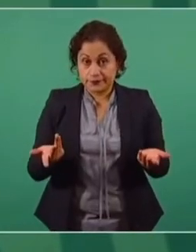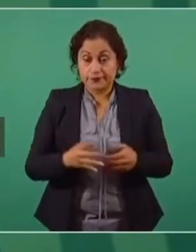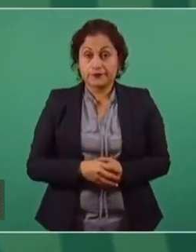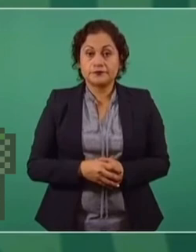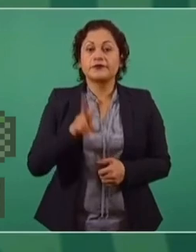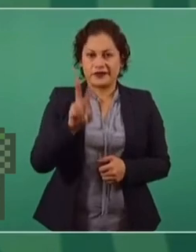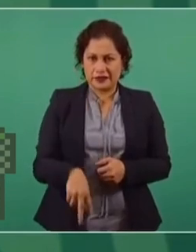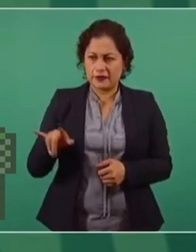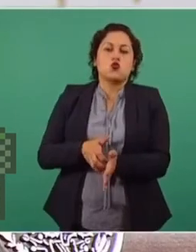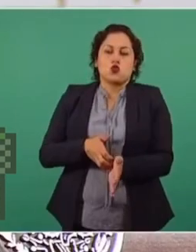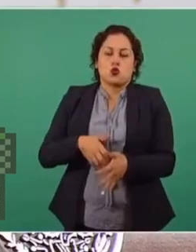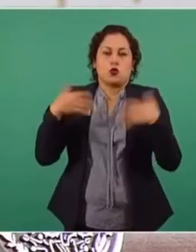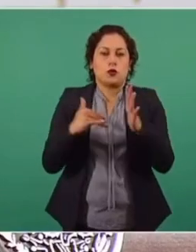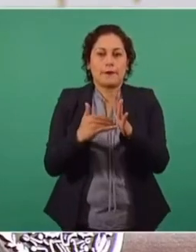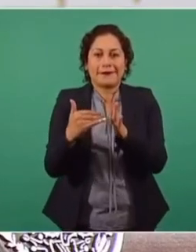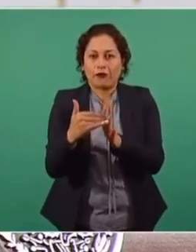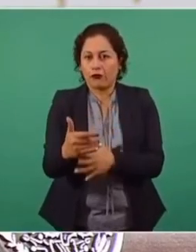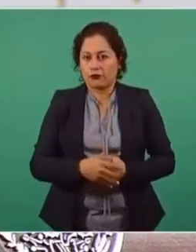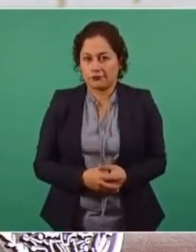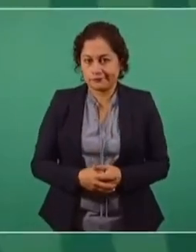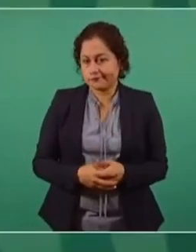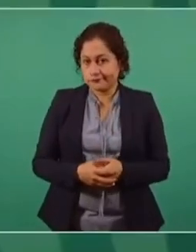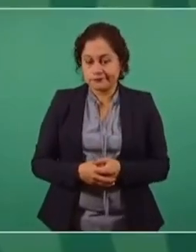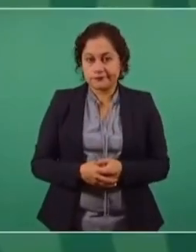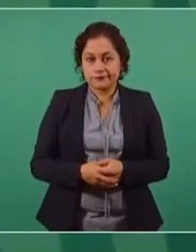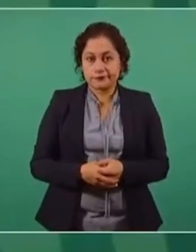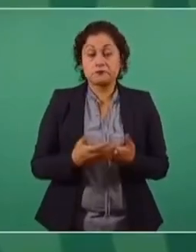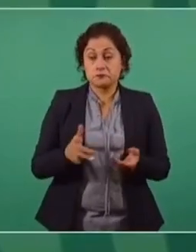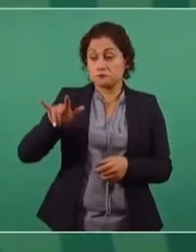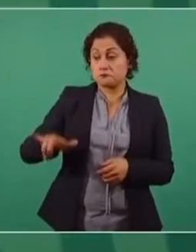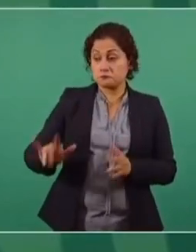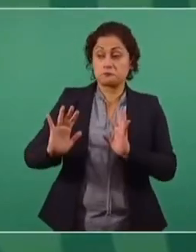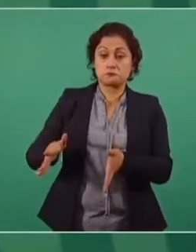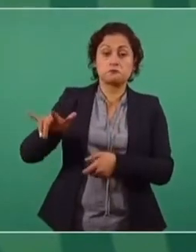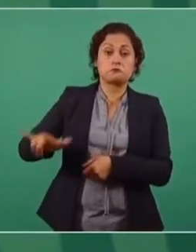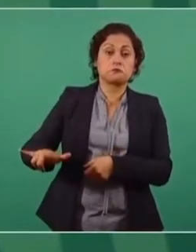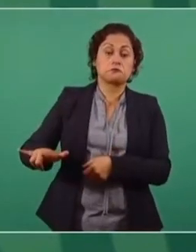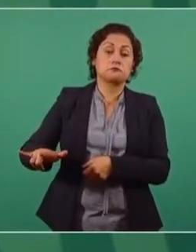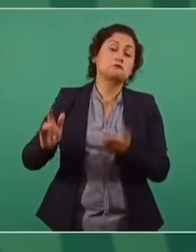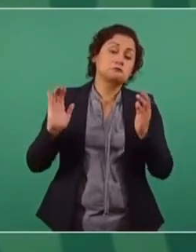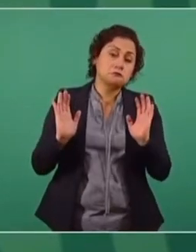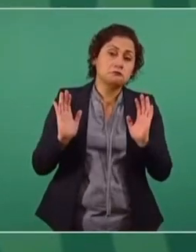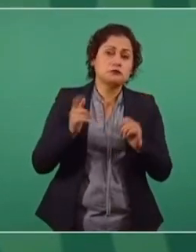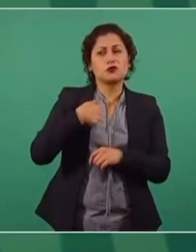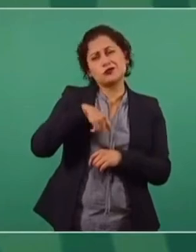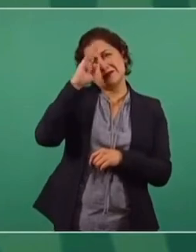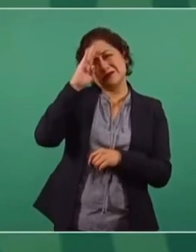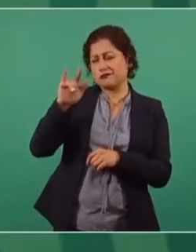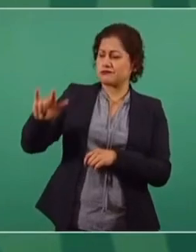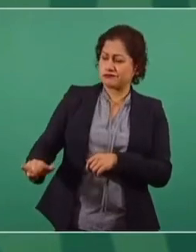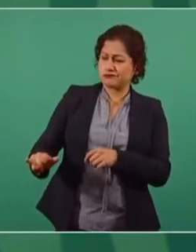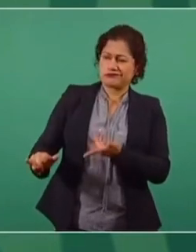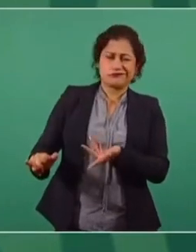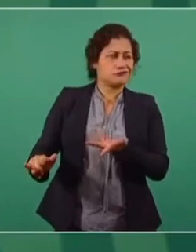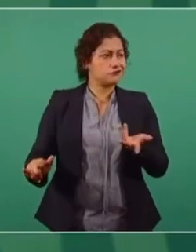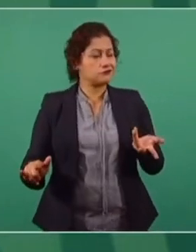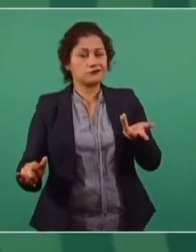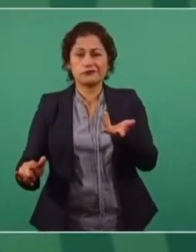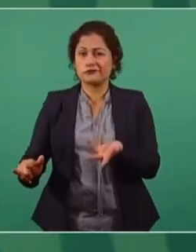ahorramos millones de pesos. Entonces, como está parado, pues se pensó, bueno, que vayan los